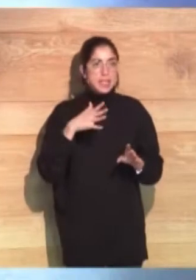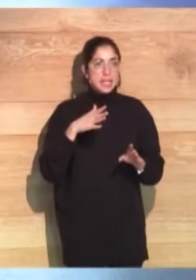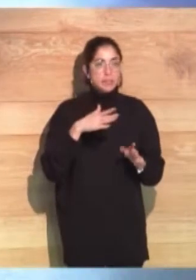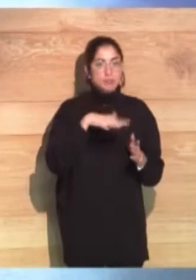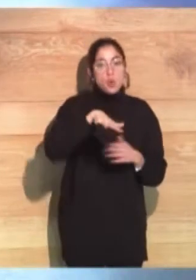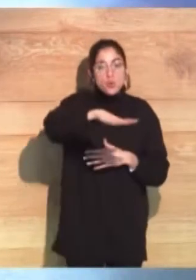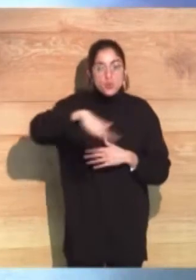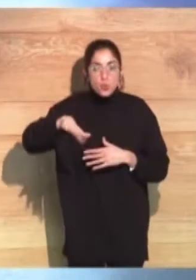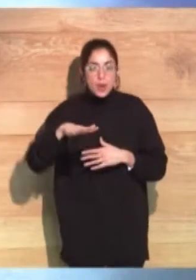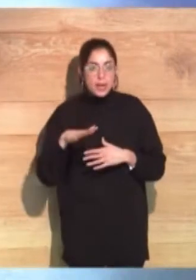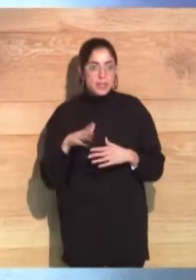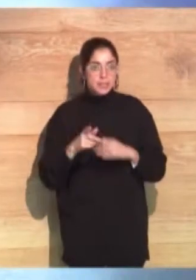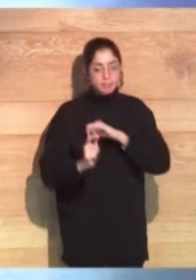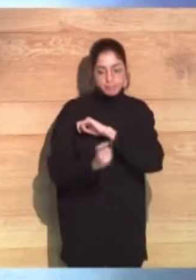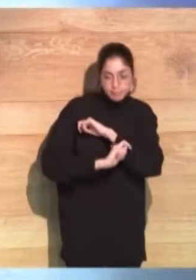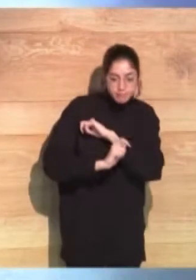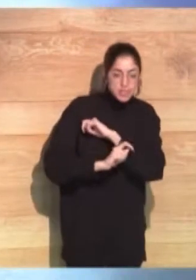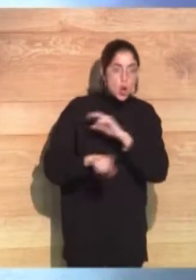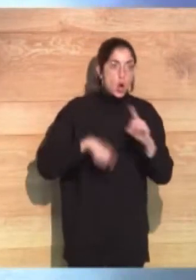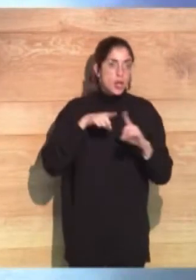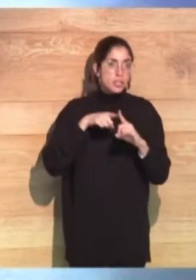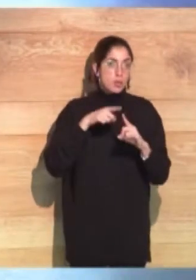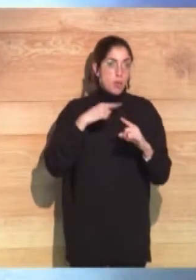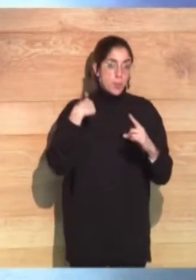poder mandar estos mensajes